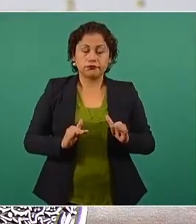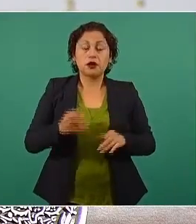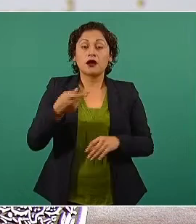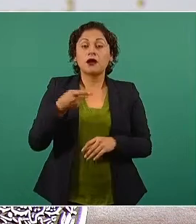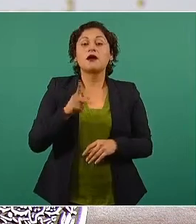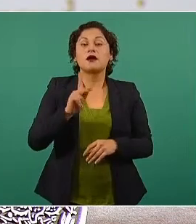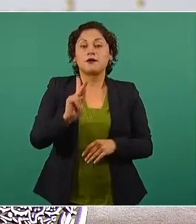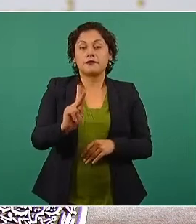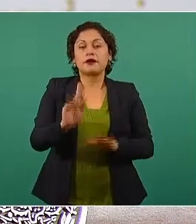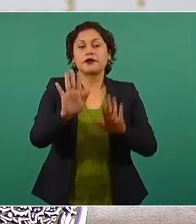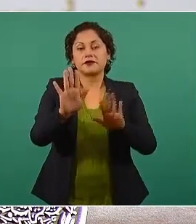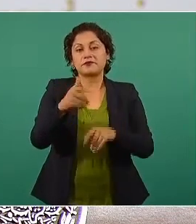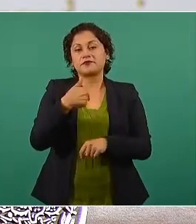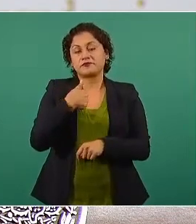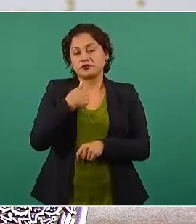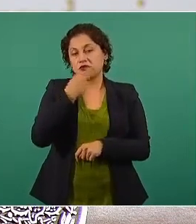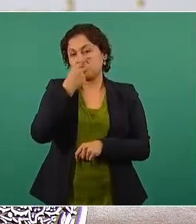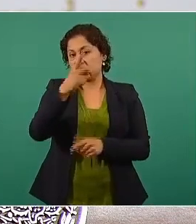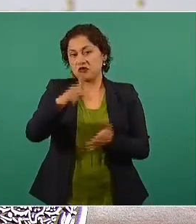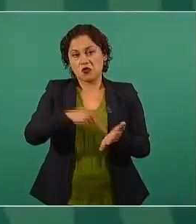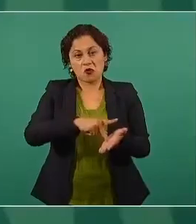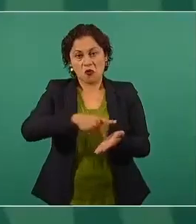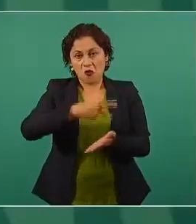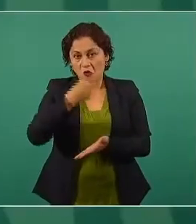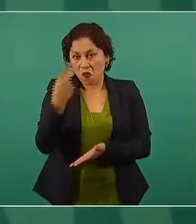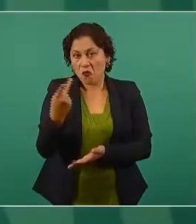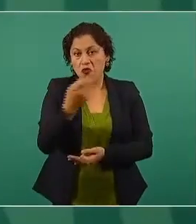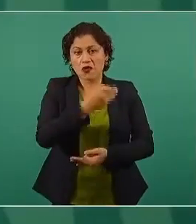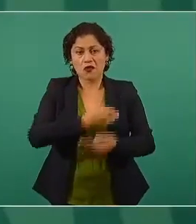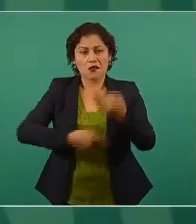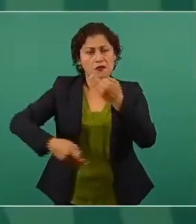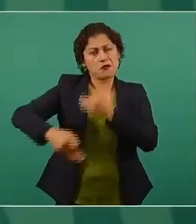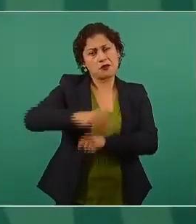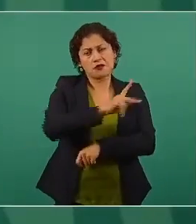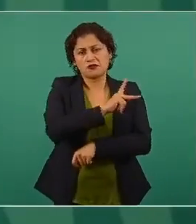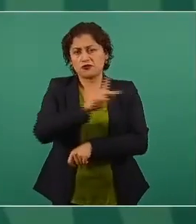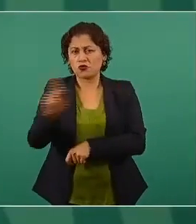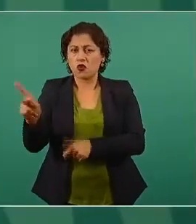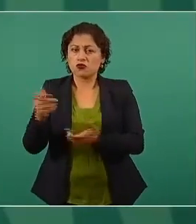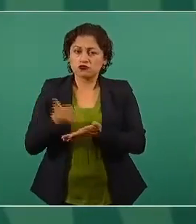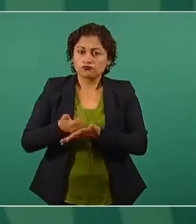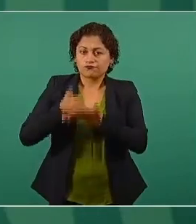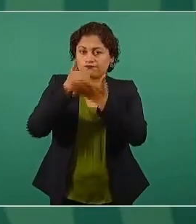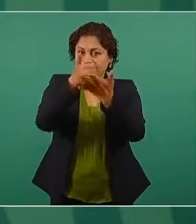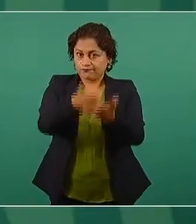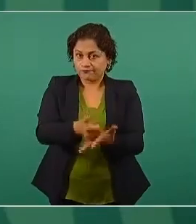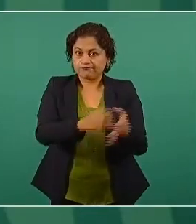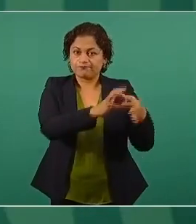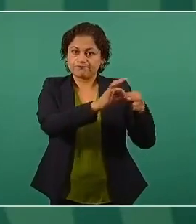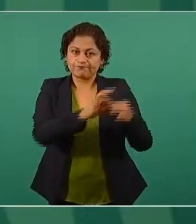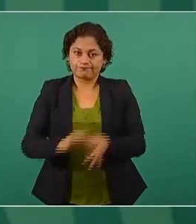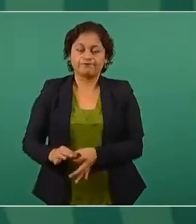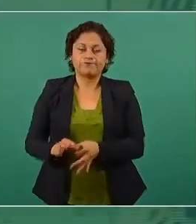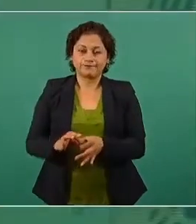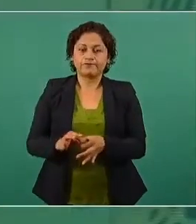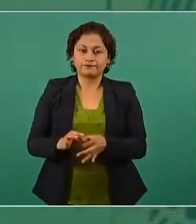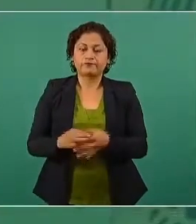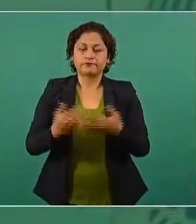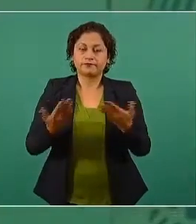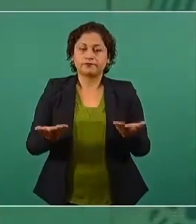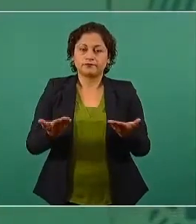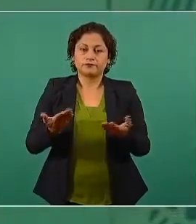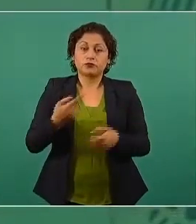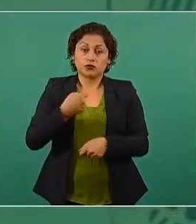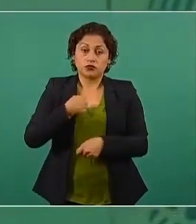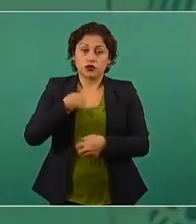Pero, insisto, todos debemos de ayudar es el llamado que